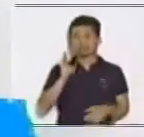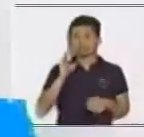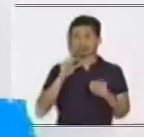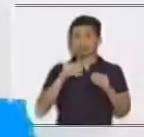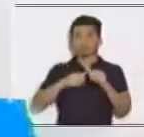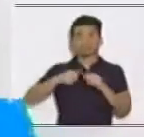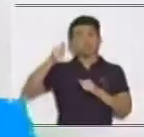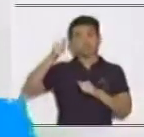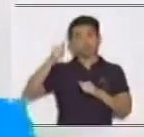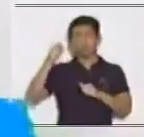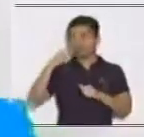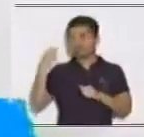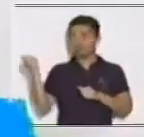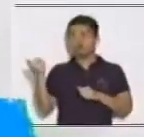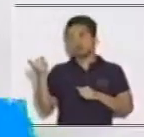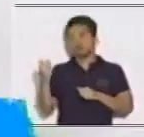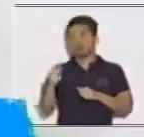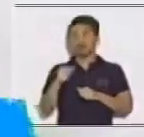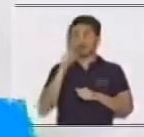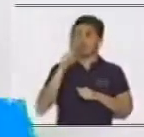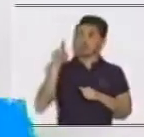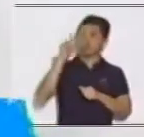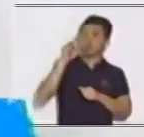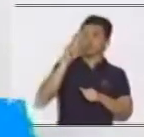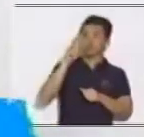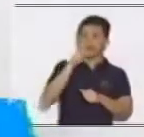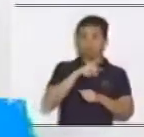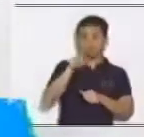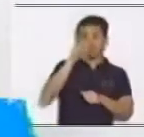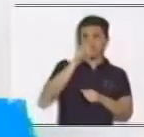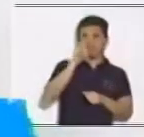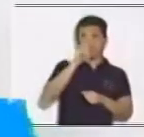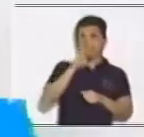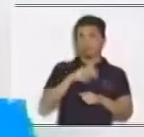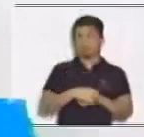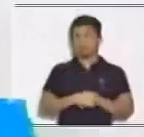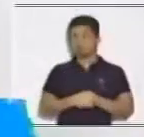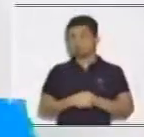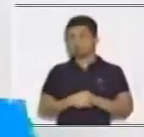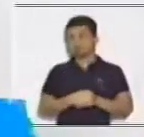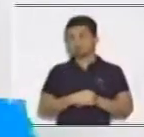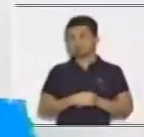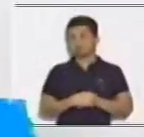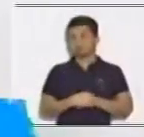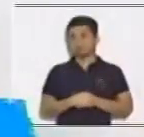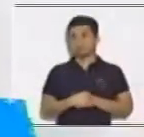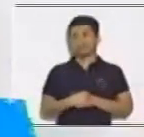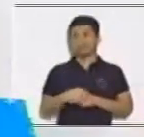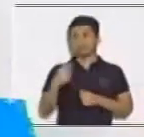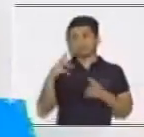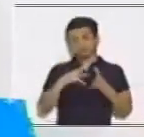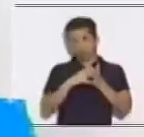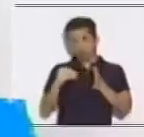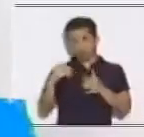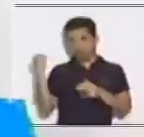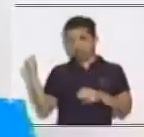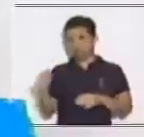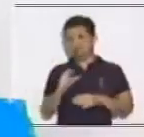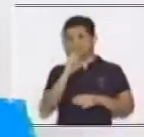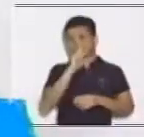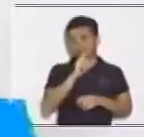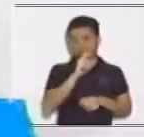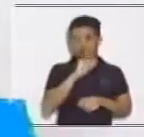en especial el cuadrado de los otros dos. Por eso tomen nota, C es igual a la raíz